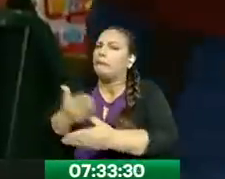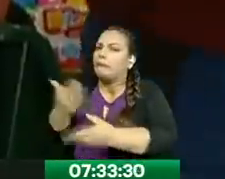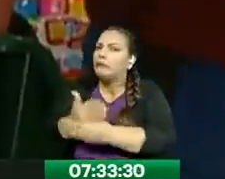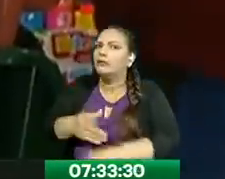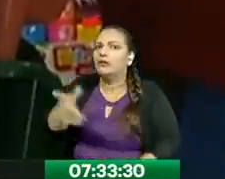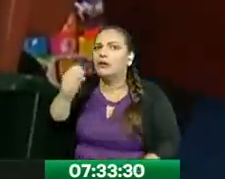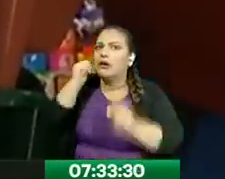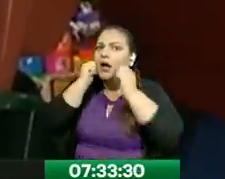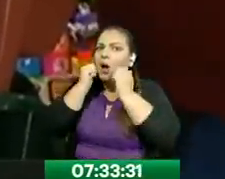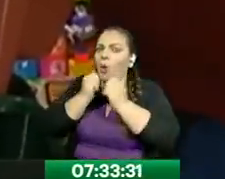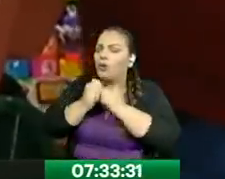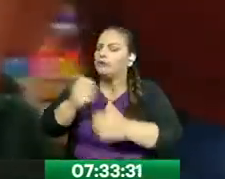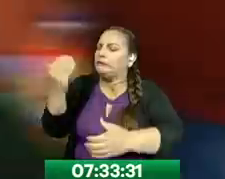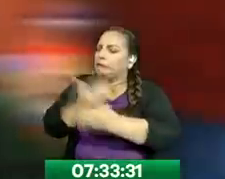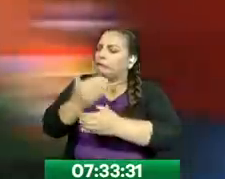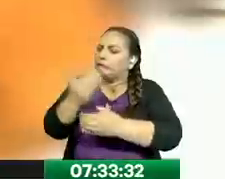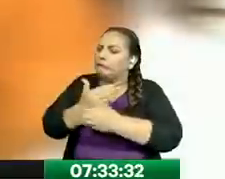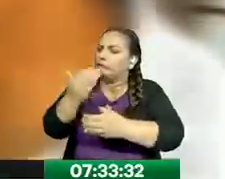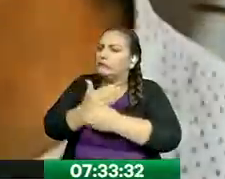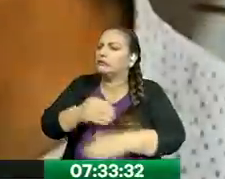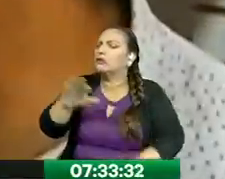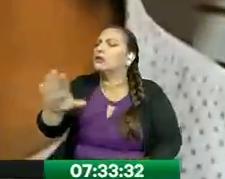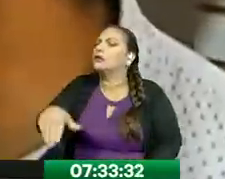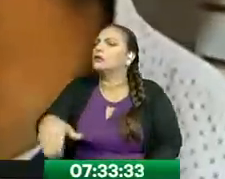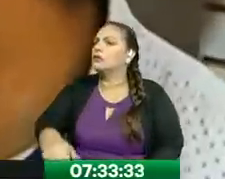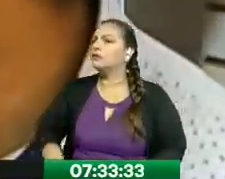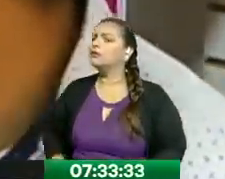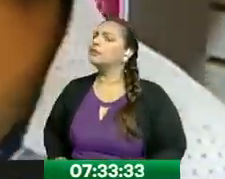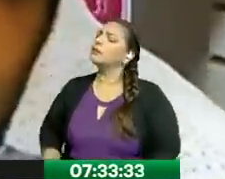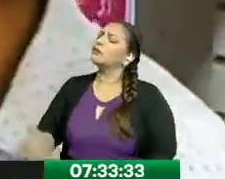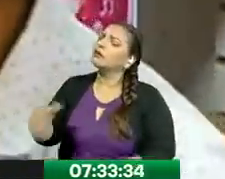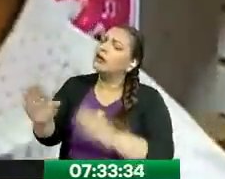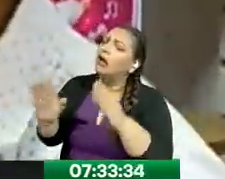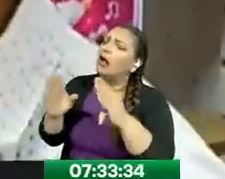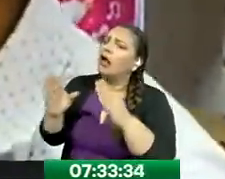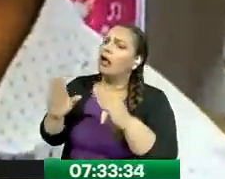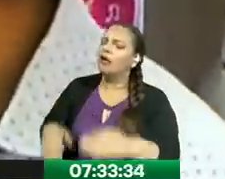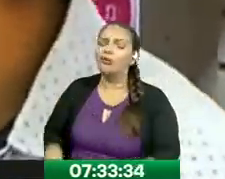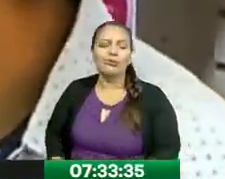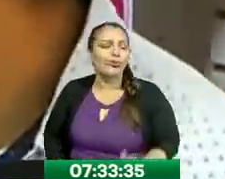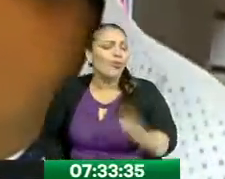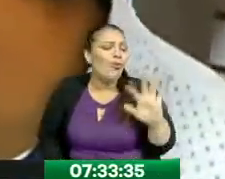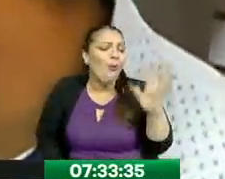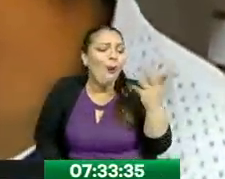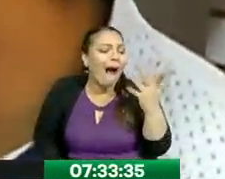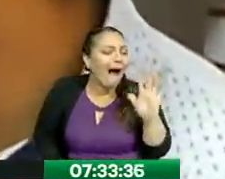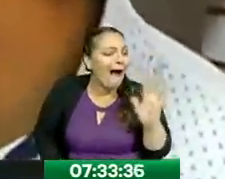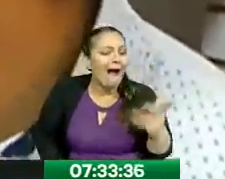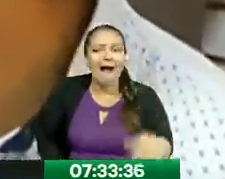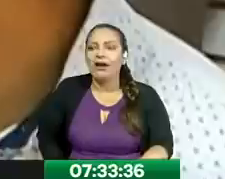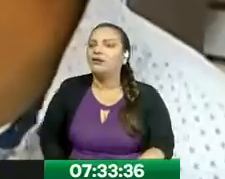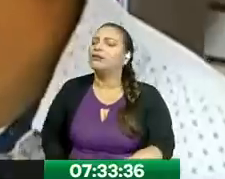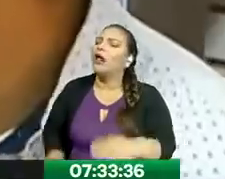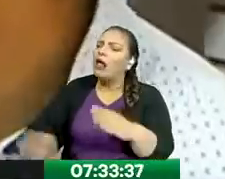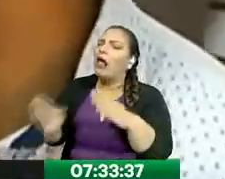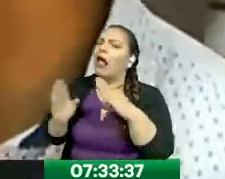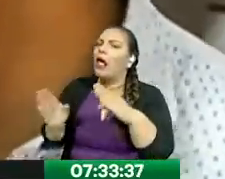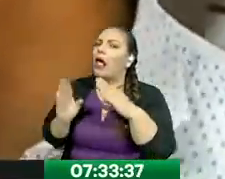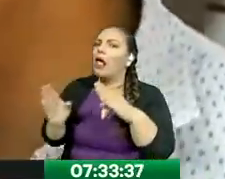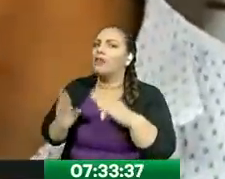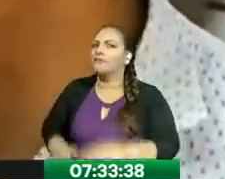los juguetes más caros valores de 10 de 18 de 10 dólares de 8 durante 7 horas